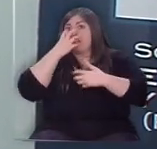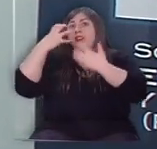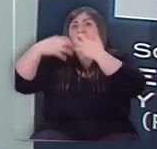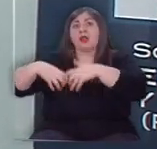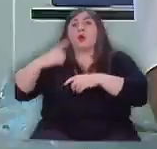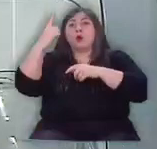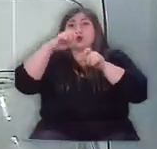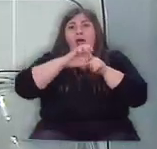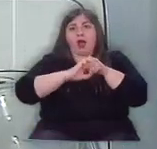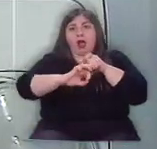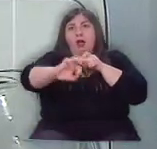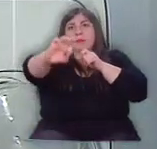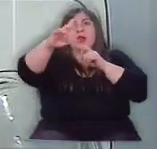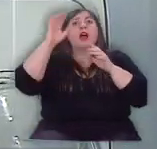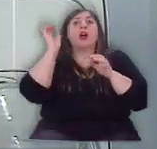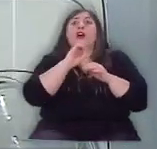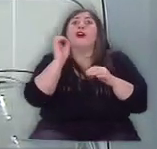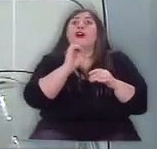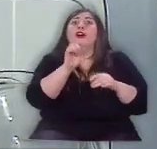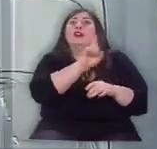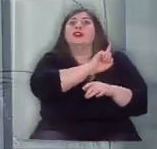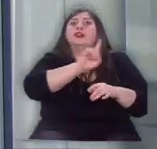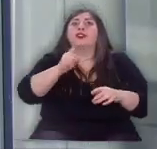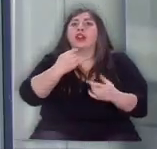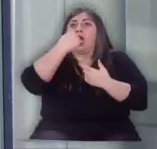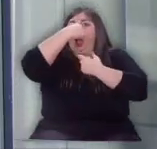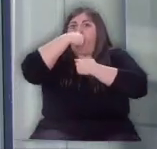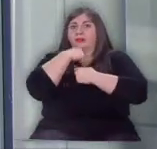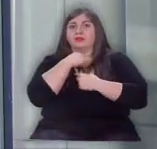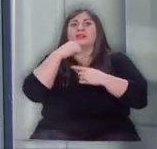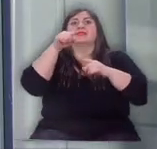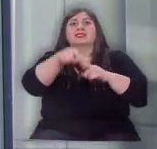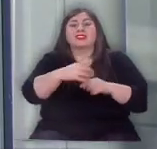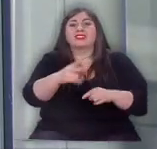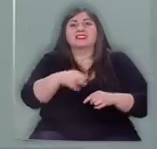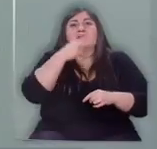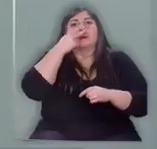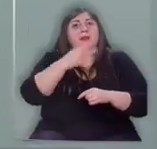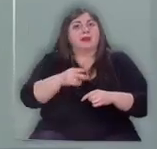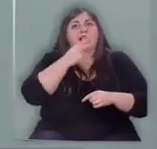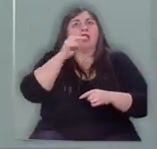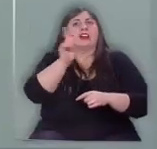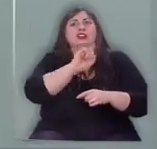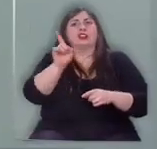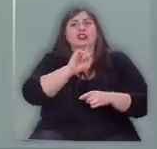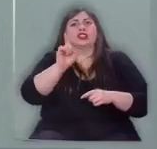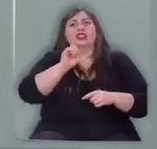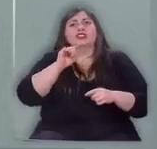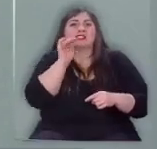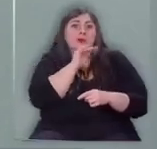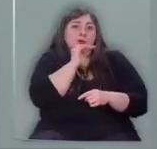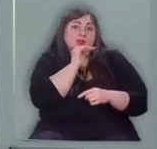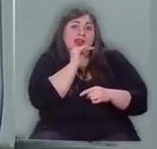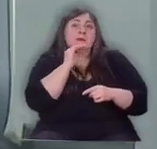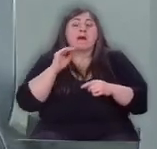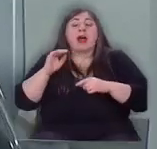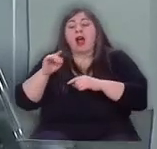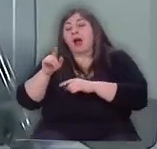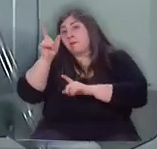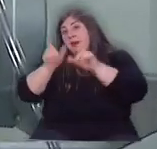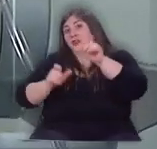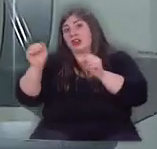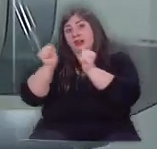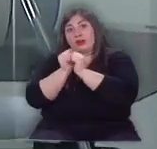sola rama. O ventiladores no invasivos. Son respiradores que no se consideran para pacientes con